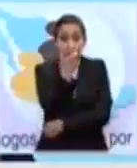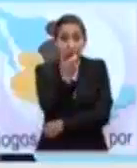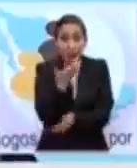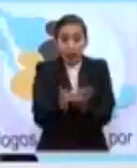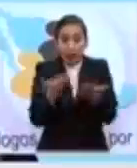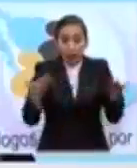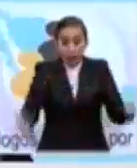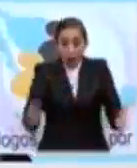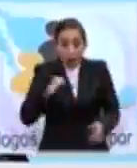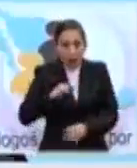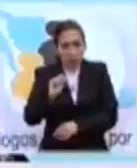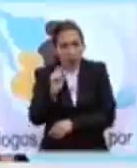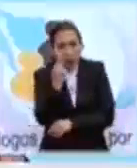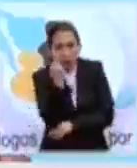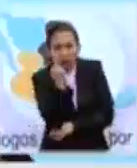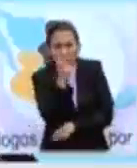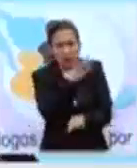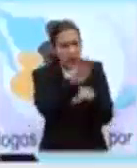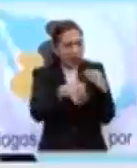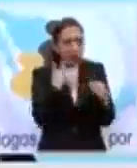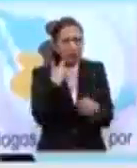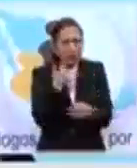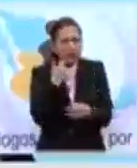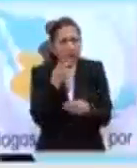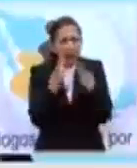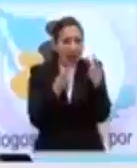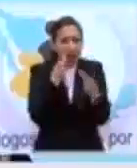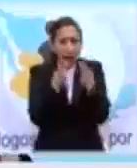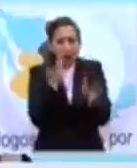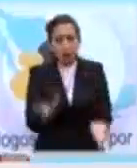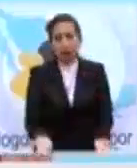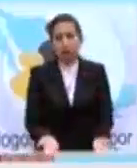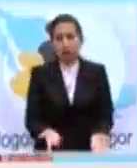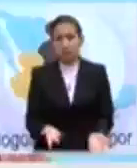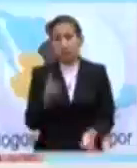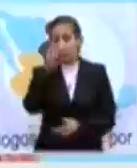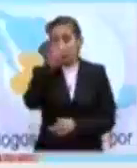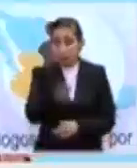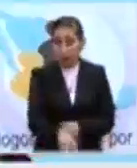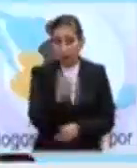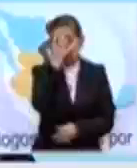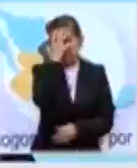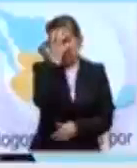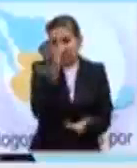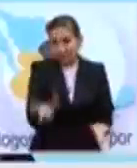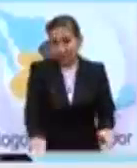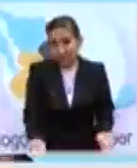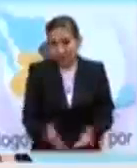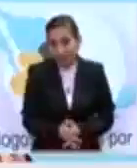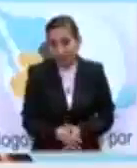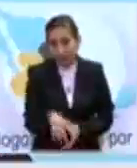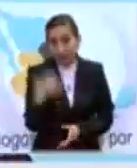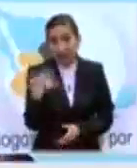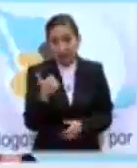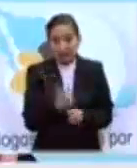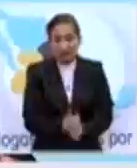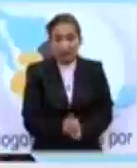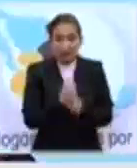de hoy en el siglo XXI, con todos los esfuerzos que se han hecho, pues la verdad que da pena y